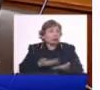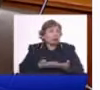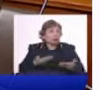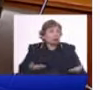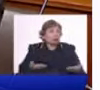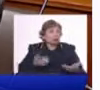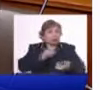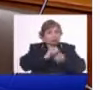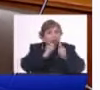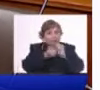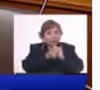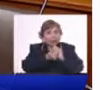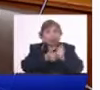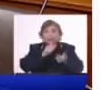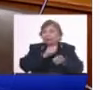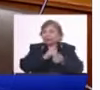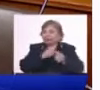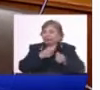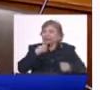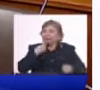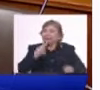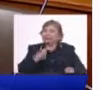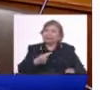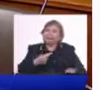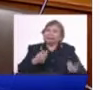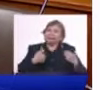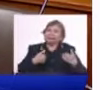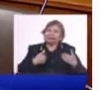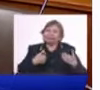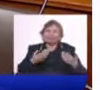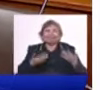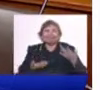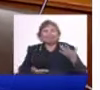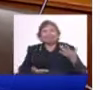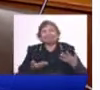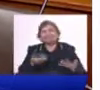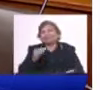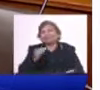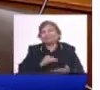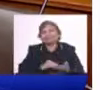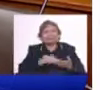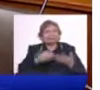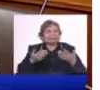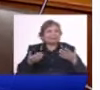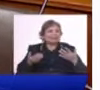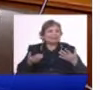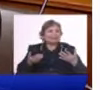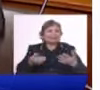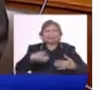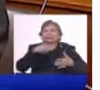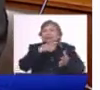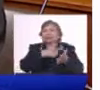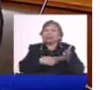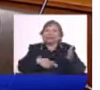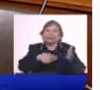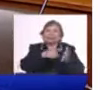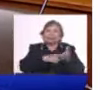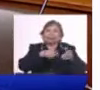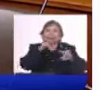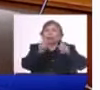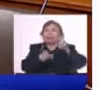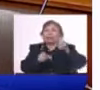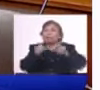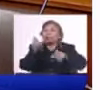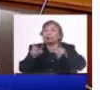son cambiantes. Y eso muchas veces nos trae una reacción negativa por parte de la